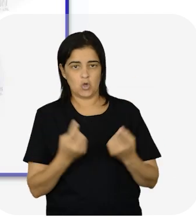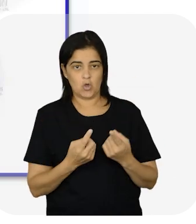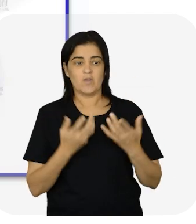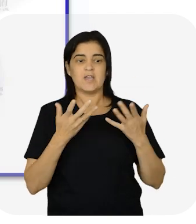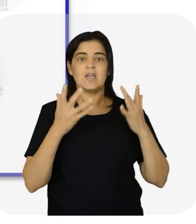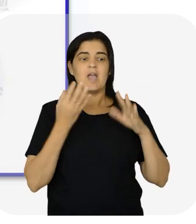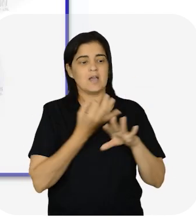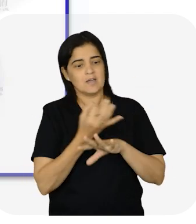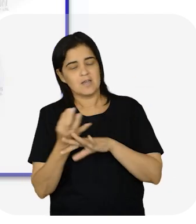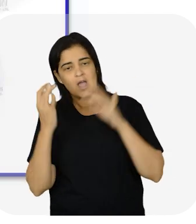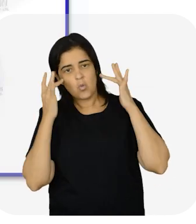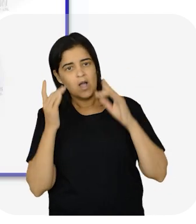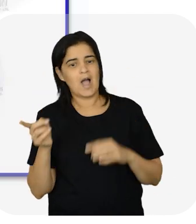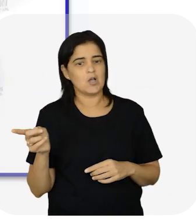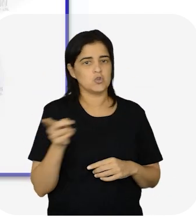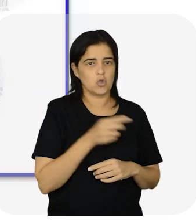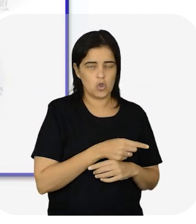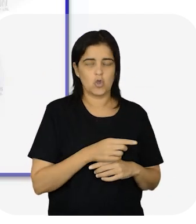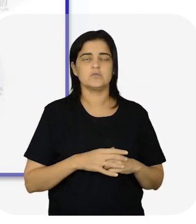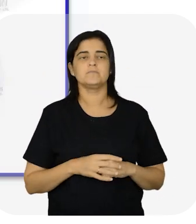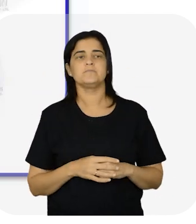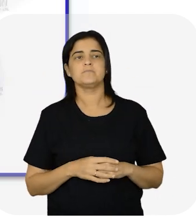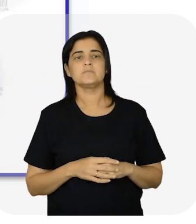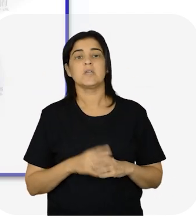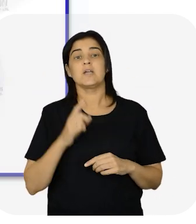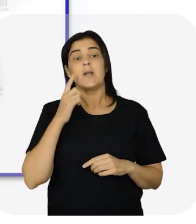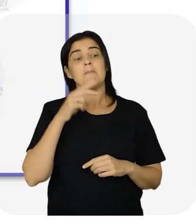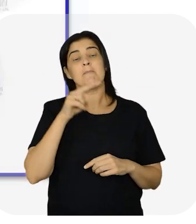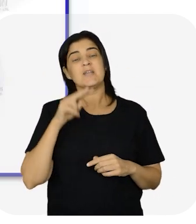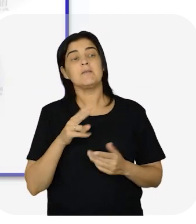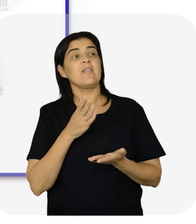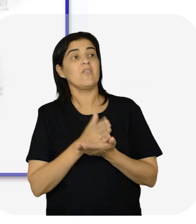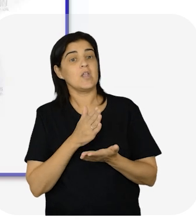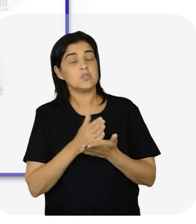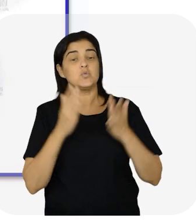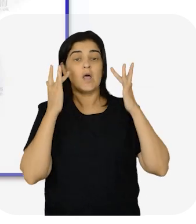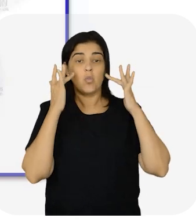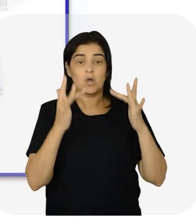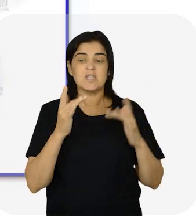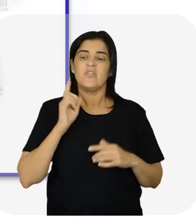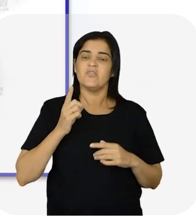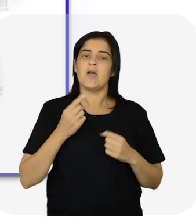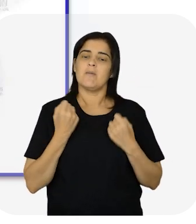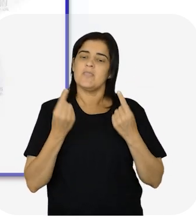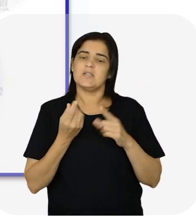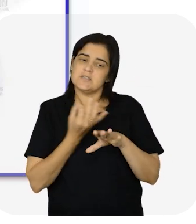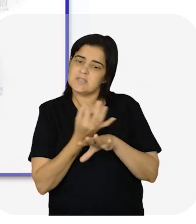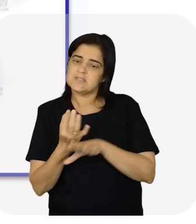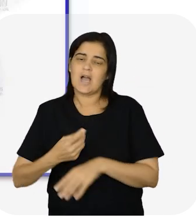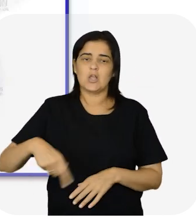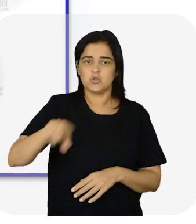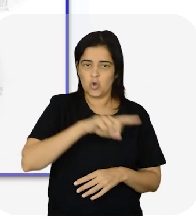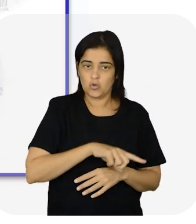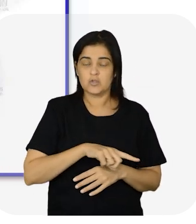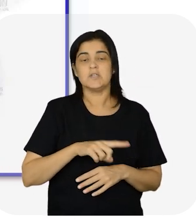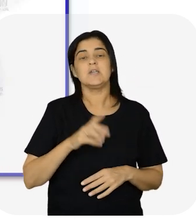implica educar a todos, bueno, desde la perspectiva de derechos, una educación que debe llegar a todos,